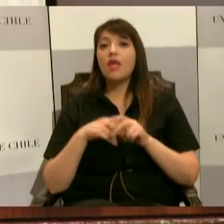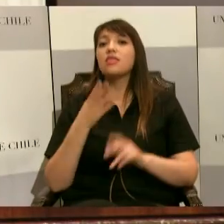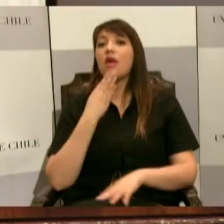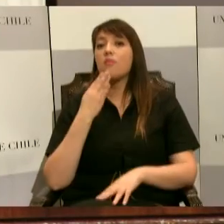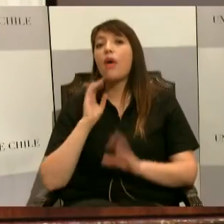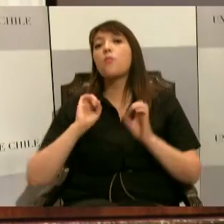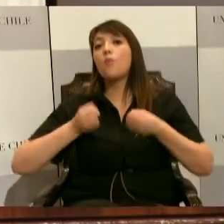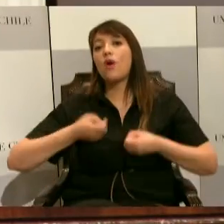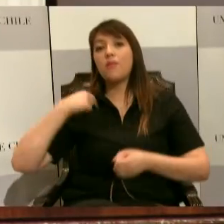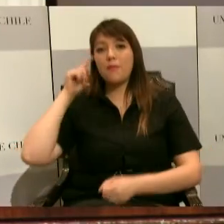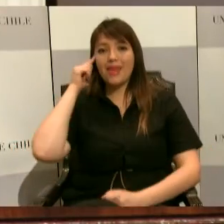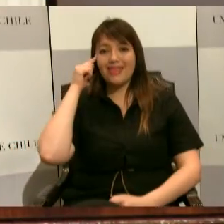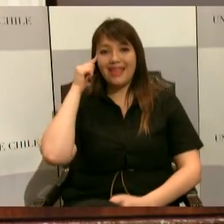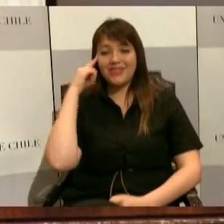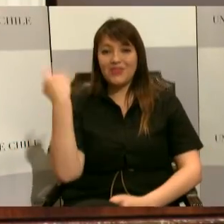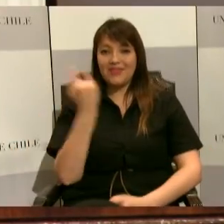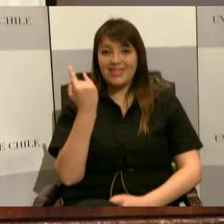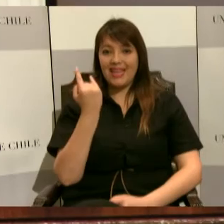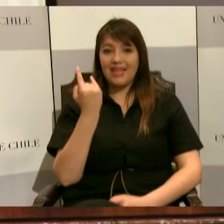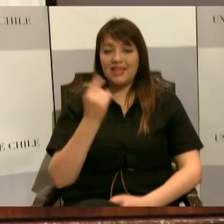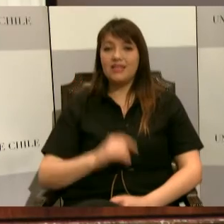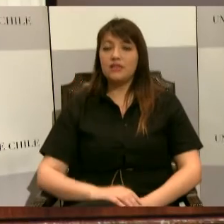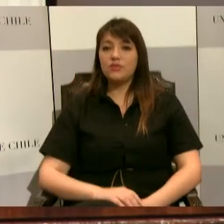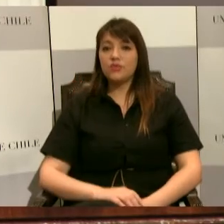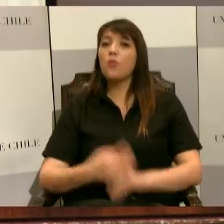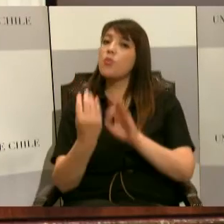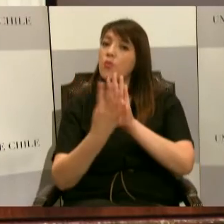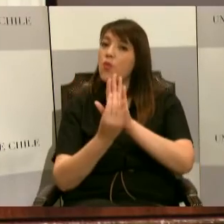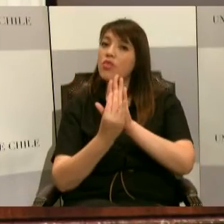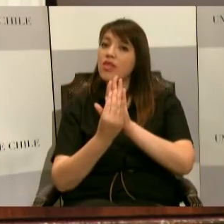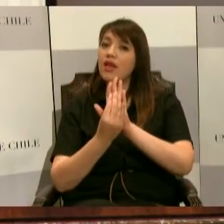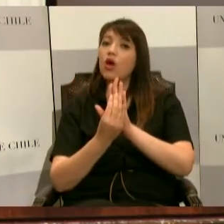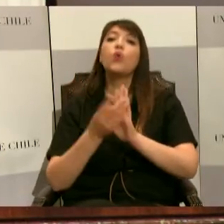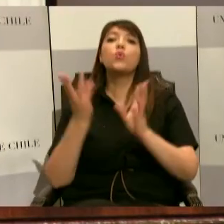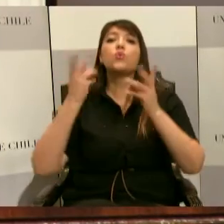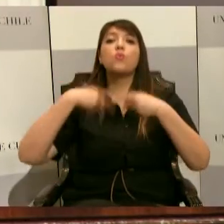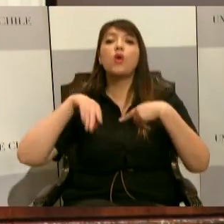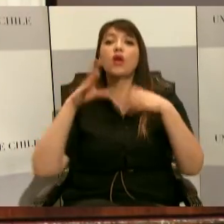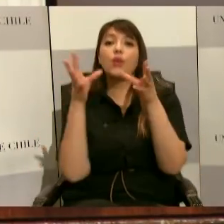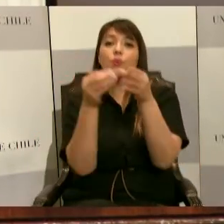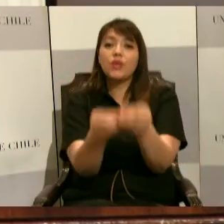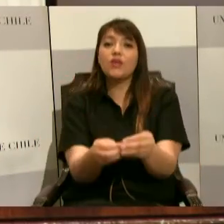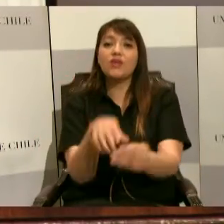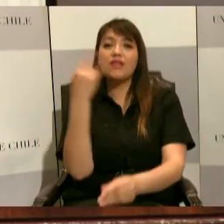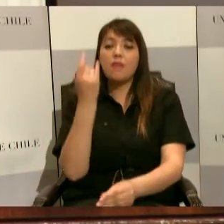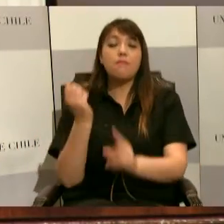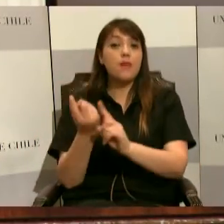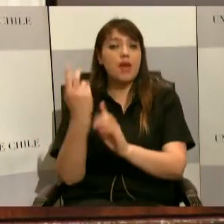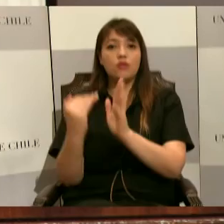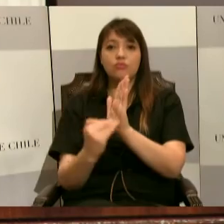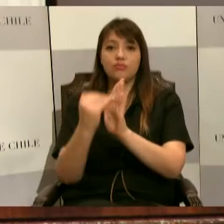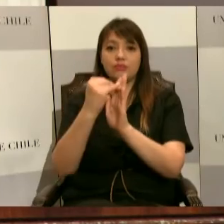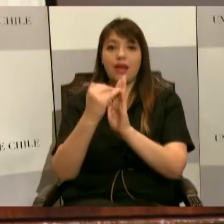puede pensarse que un modelo consistente es un modelo con un número reducido de universidades de primera línea.